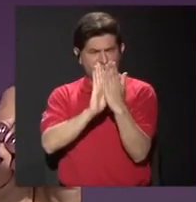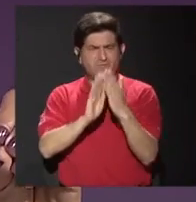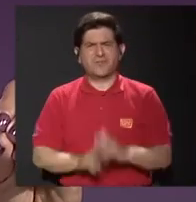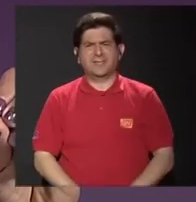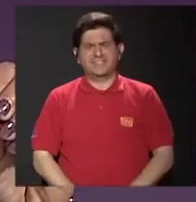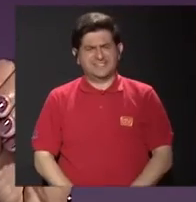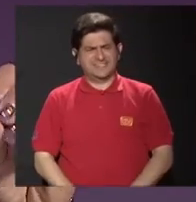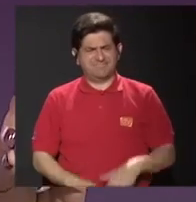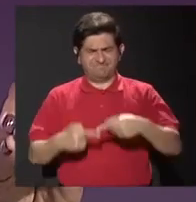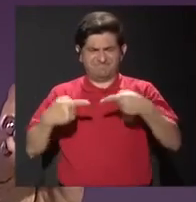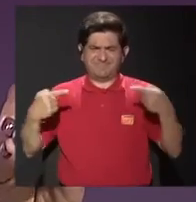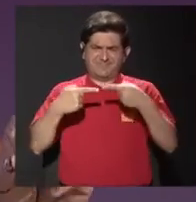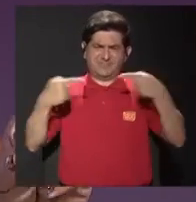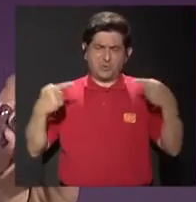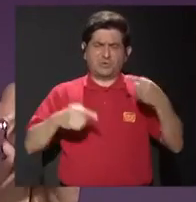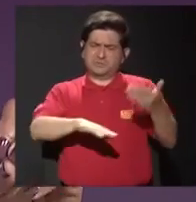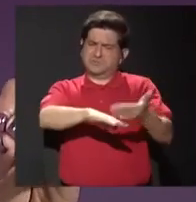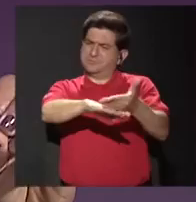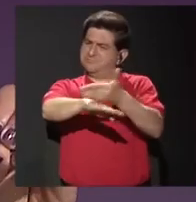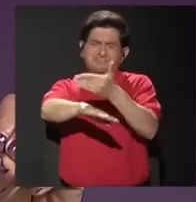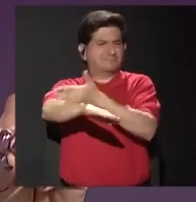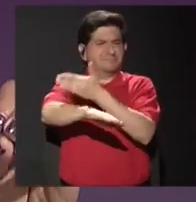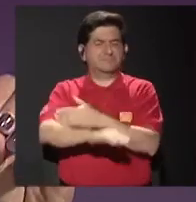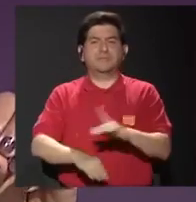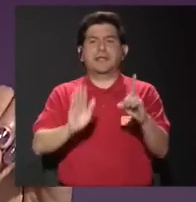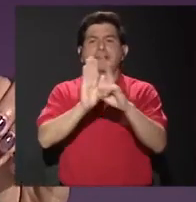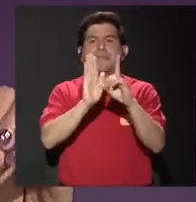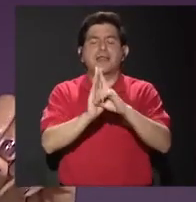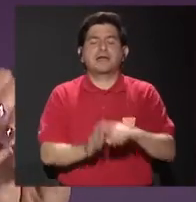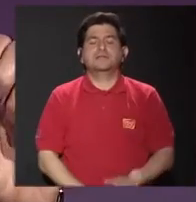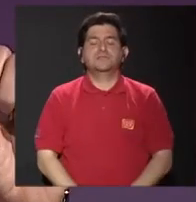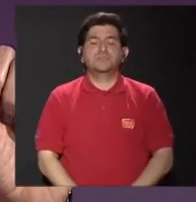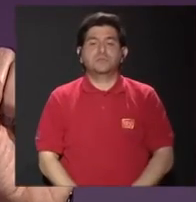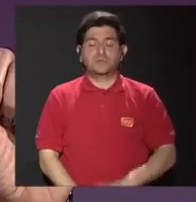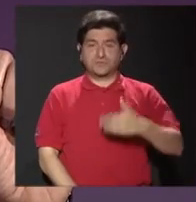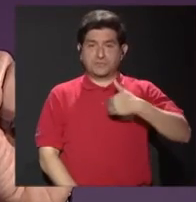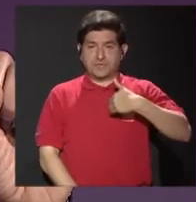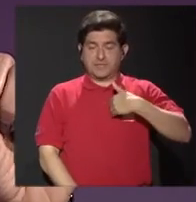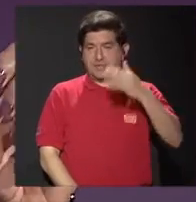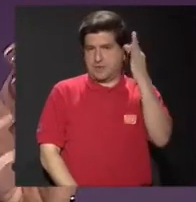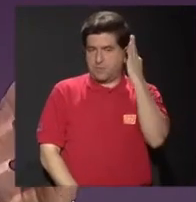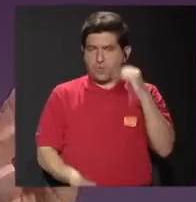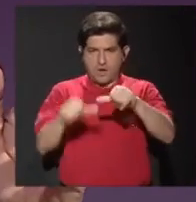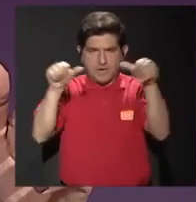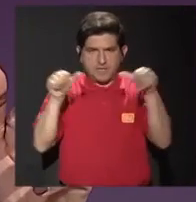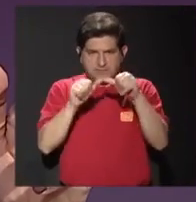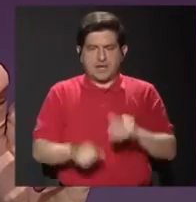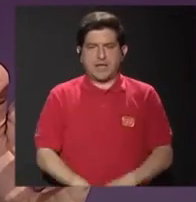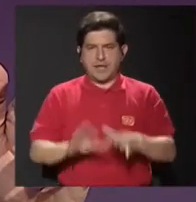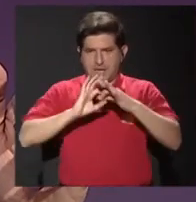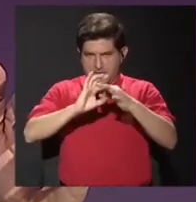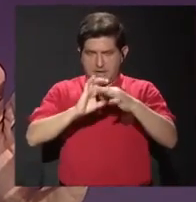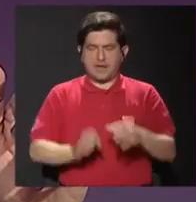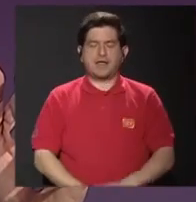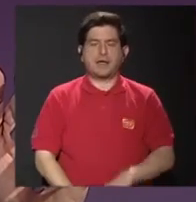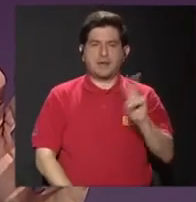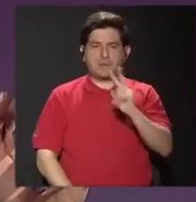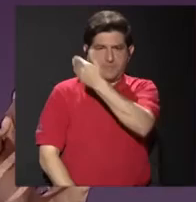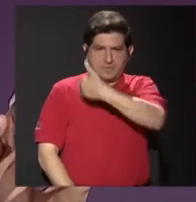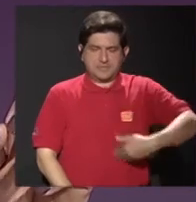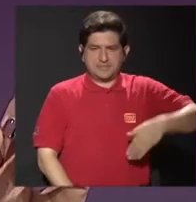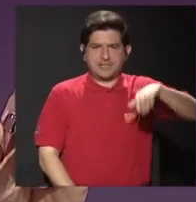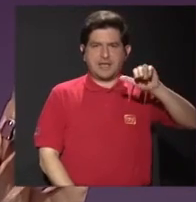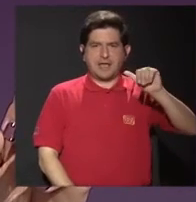resistencias para su avance y es el de los derechos sexuales de las mujeres la vicepresidenta ana helena chacón